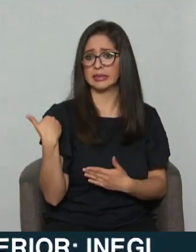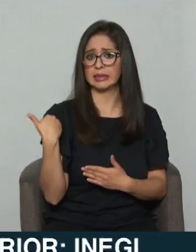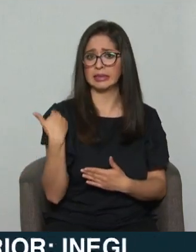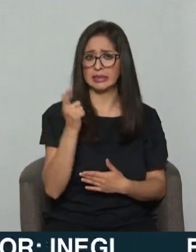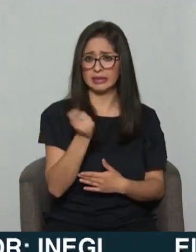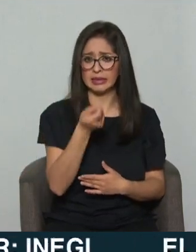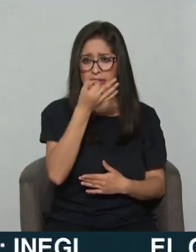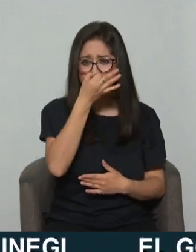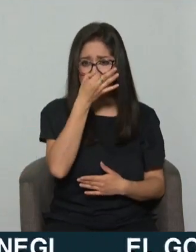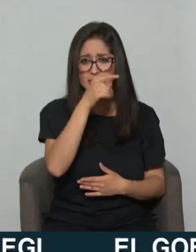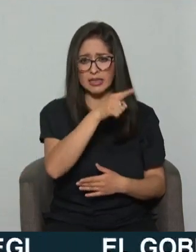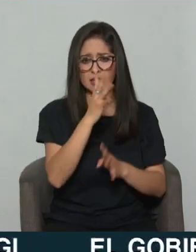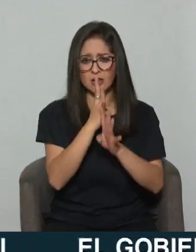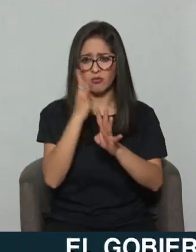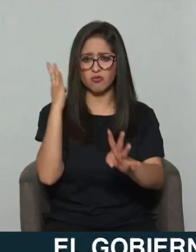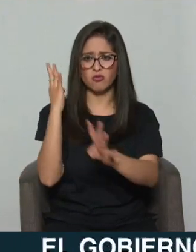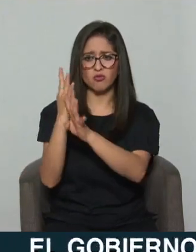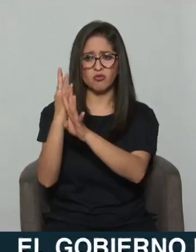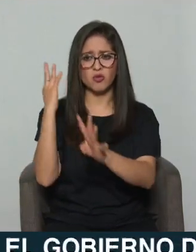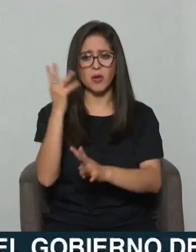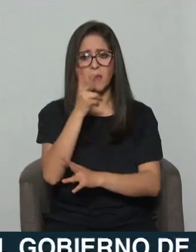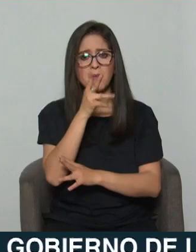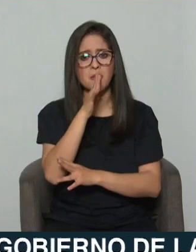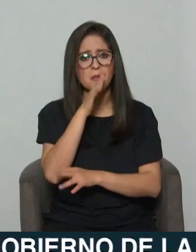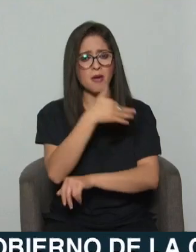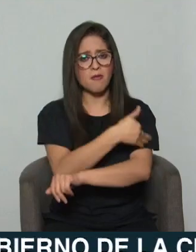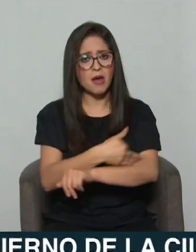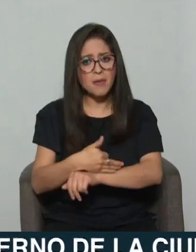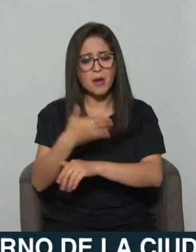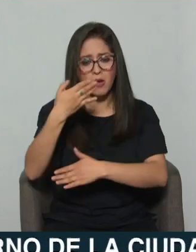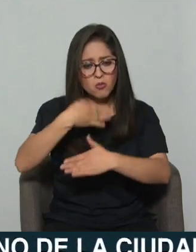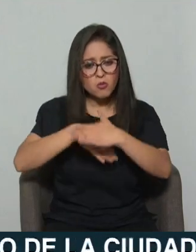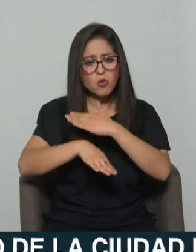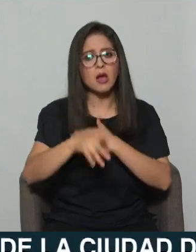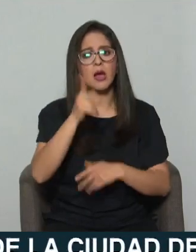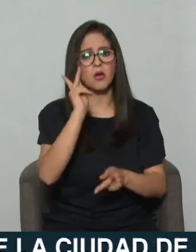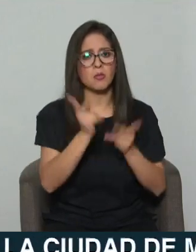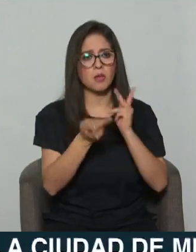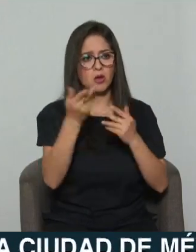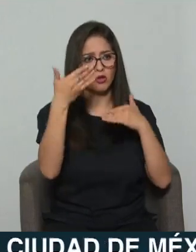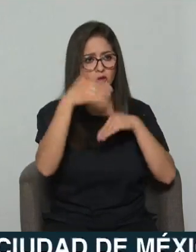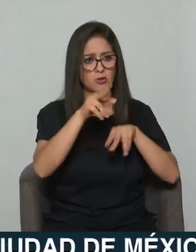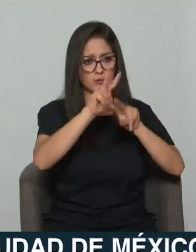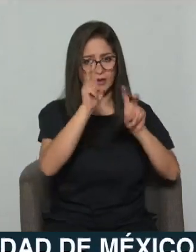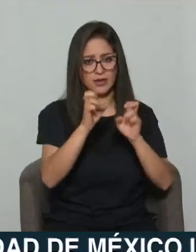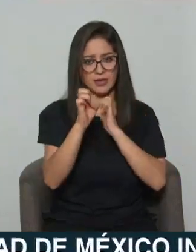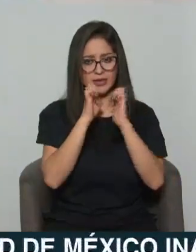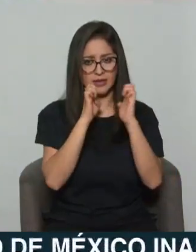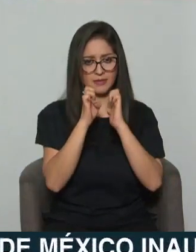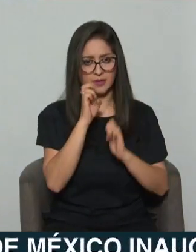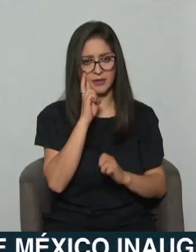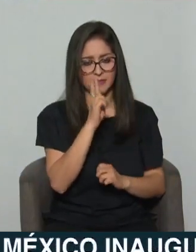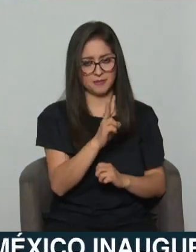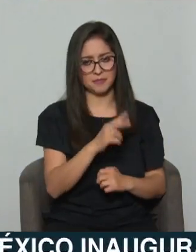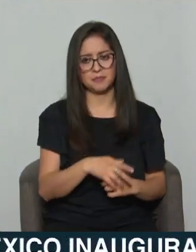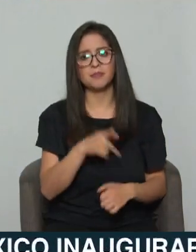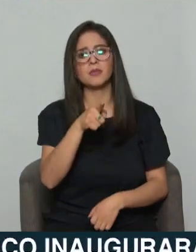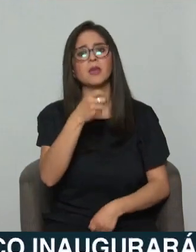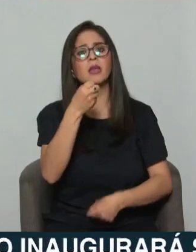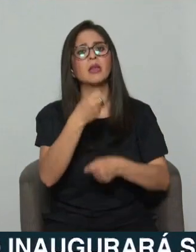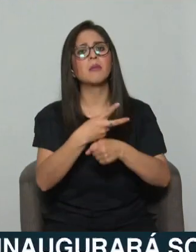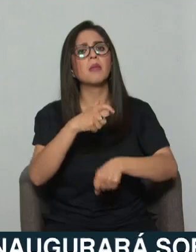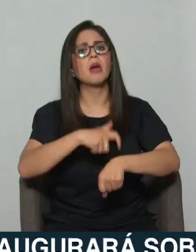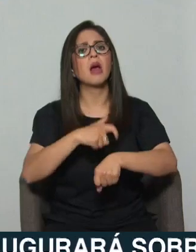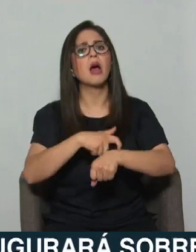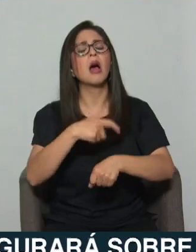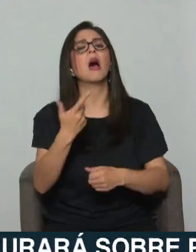instantes nos encontrábamos con filas y filas de padres de familias con sus niños. Platicamos con algunos de ellos y eso fue lo que nos dijeron. ¿Desde qué hora se levantaron,